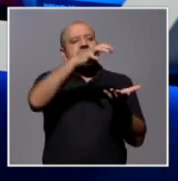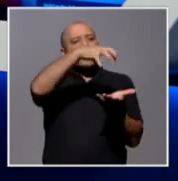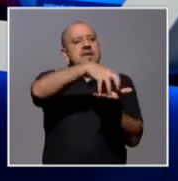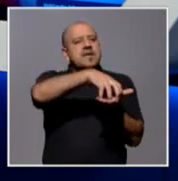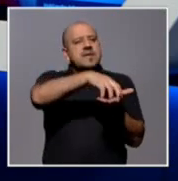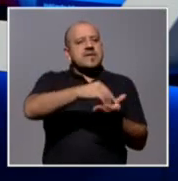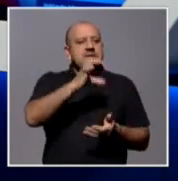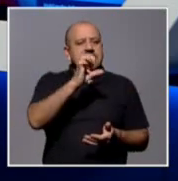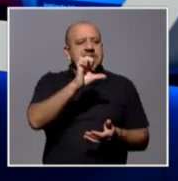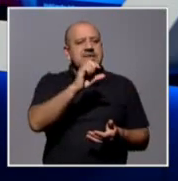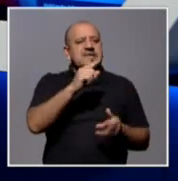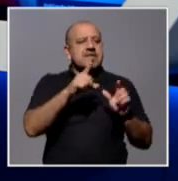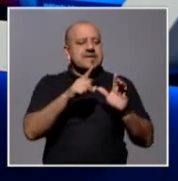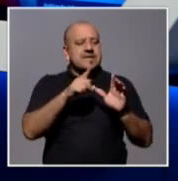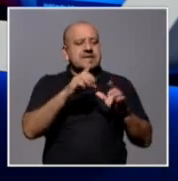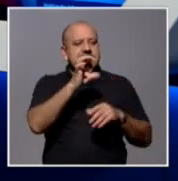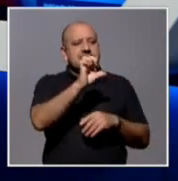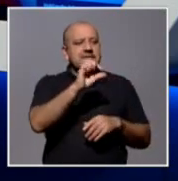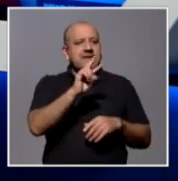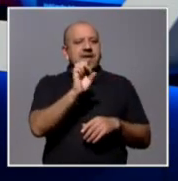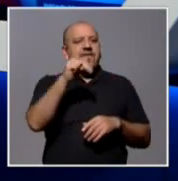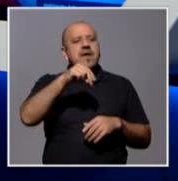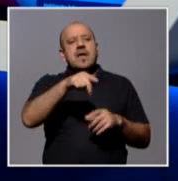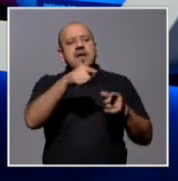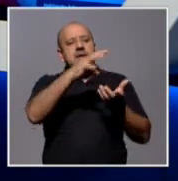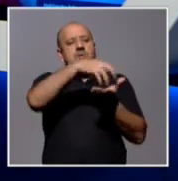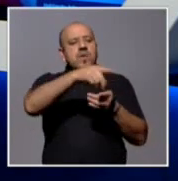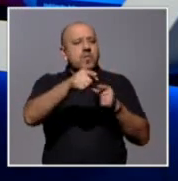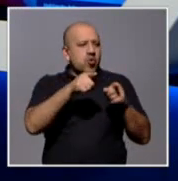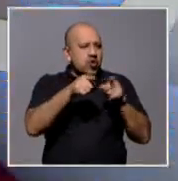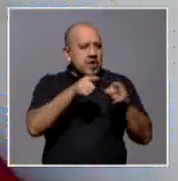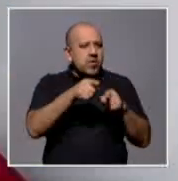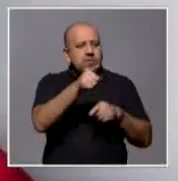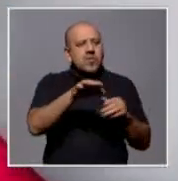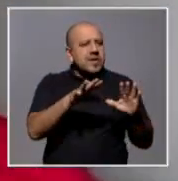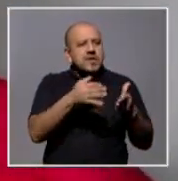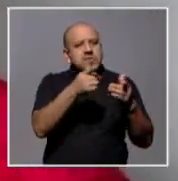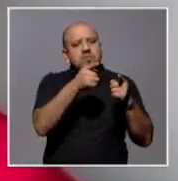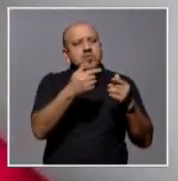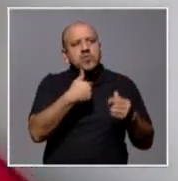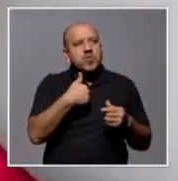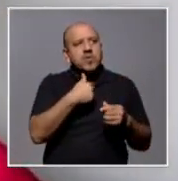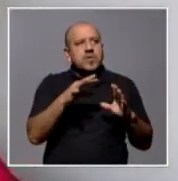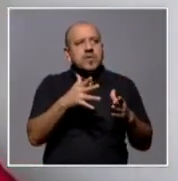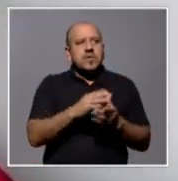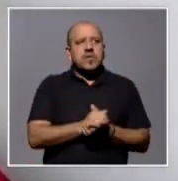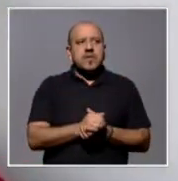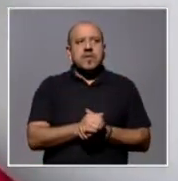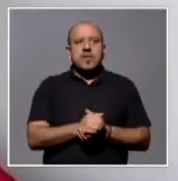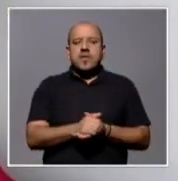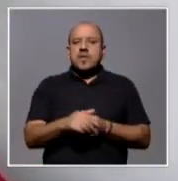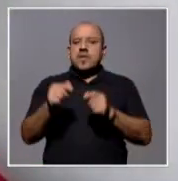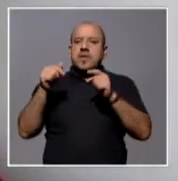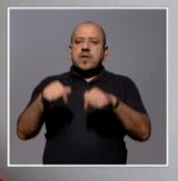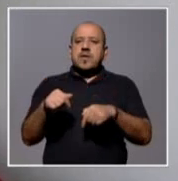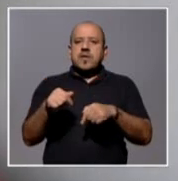Academy y cuál es tu rol ahí de coordinador de entrenamientos? ¿En qué consiste? Bueno, digamos, la Seven Elite Academy es una